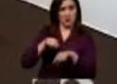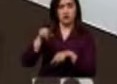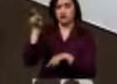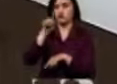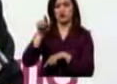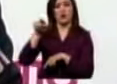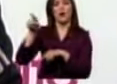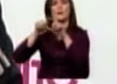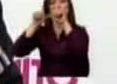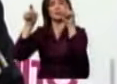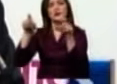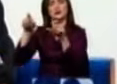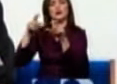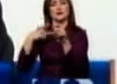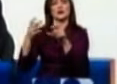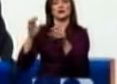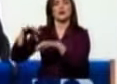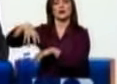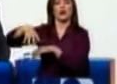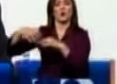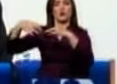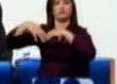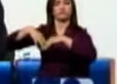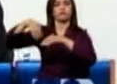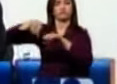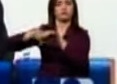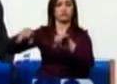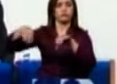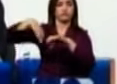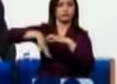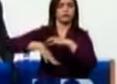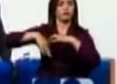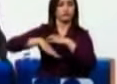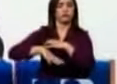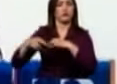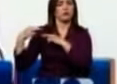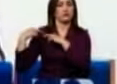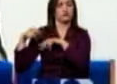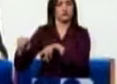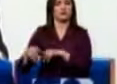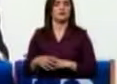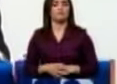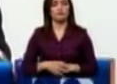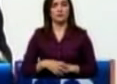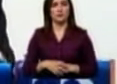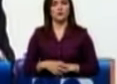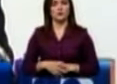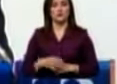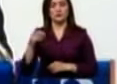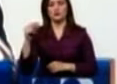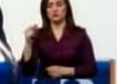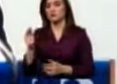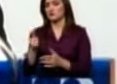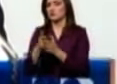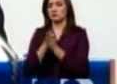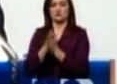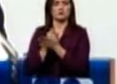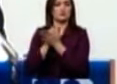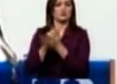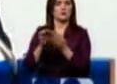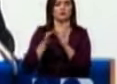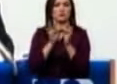obviamente, dentro de este proceso es un colector. La EMAPS está, obviamente, primero, actuando de manera inmediata a que la situación